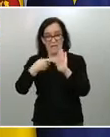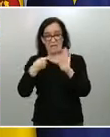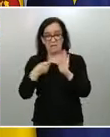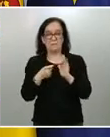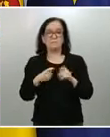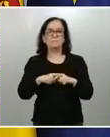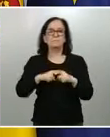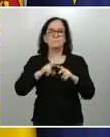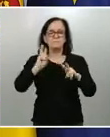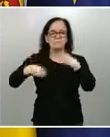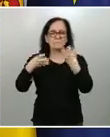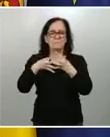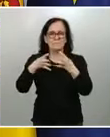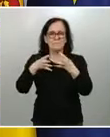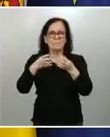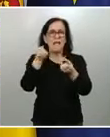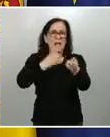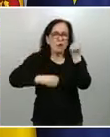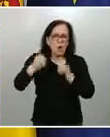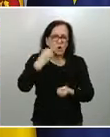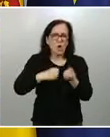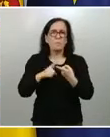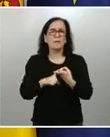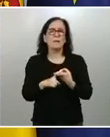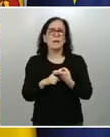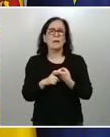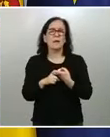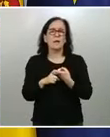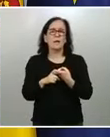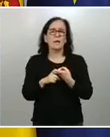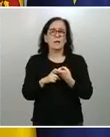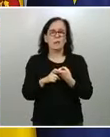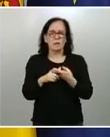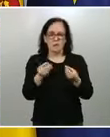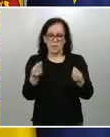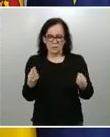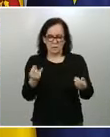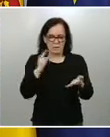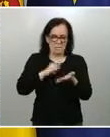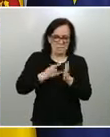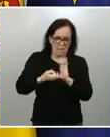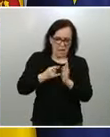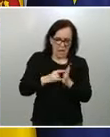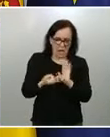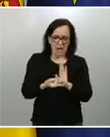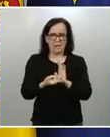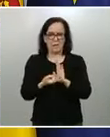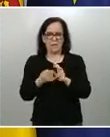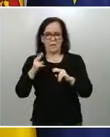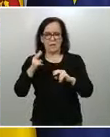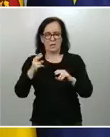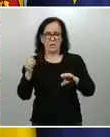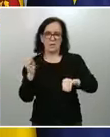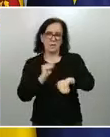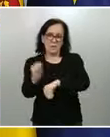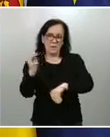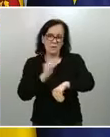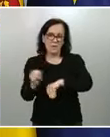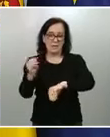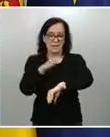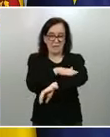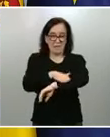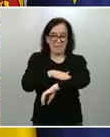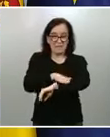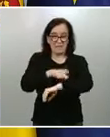económica de los de los planes de obras de inversiones del ministerio como consecuencia de esta